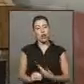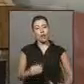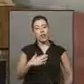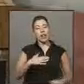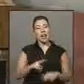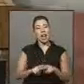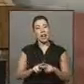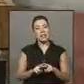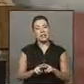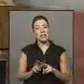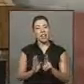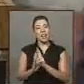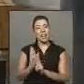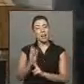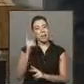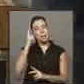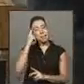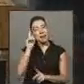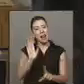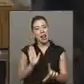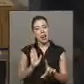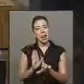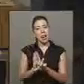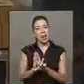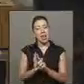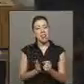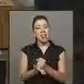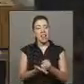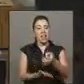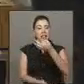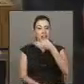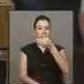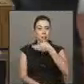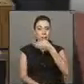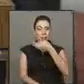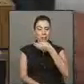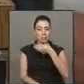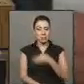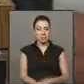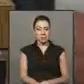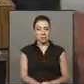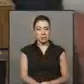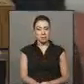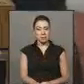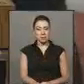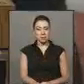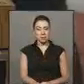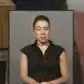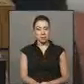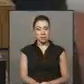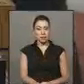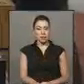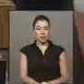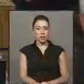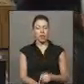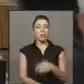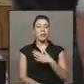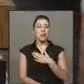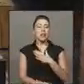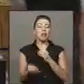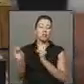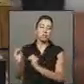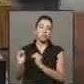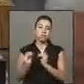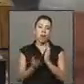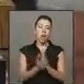quiere hacer del reglamento para la ley de fármacos, que en este aspecto, en particular, pretende